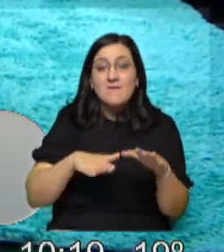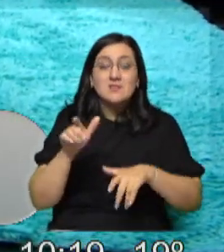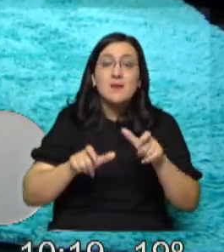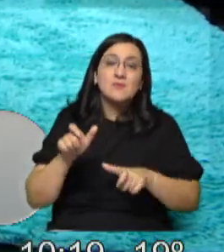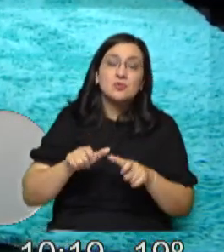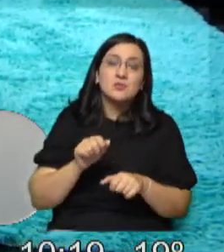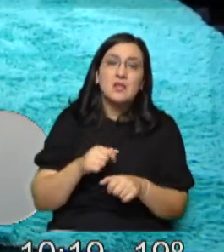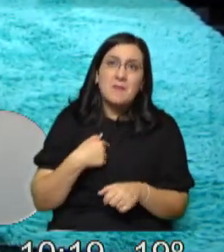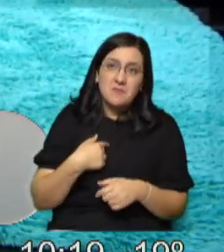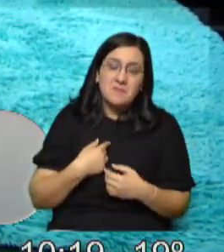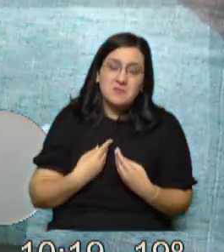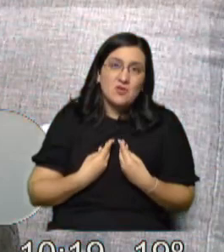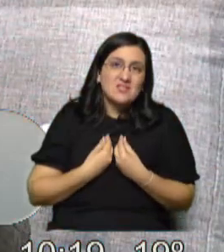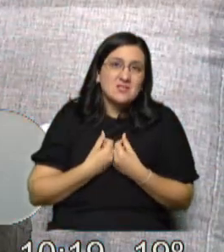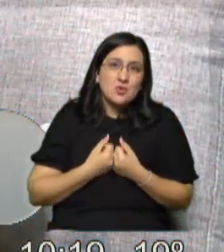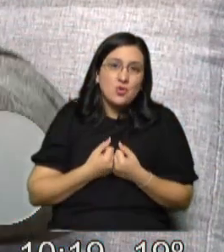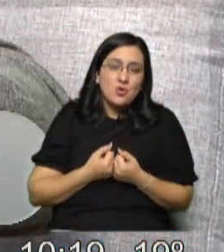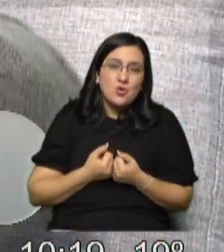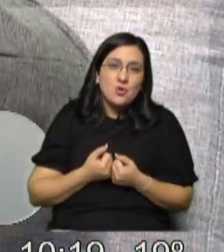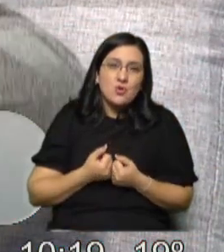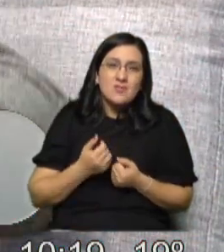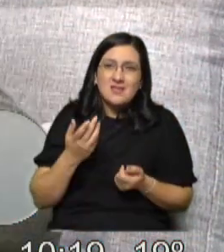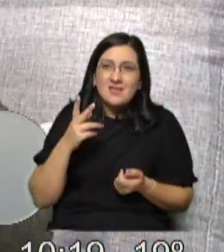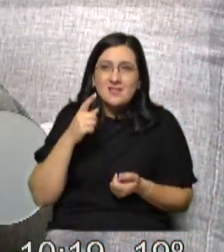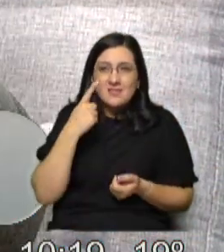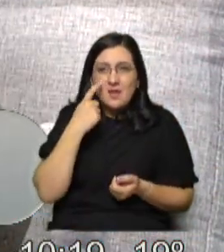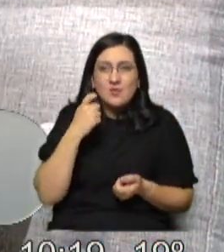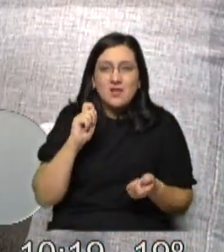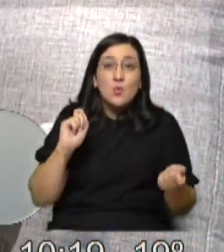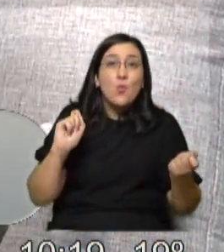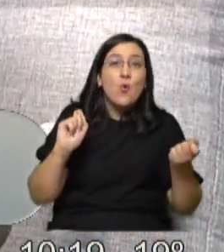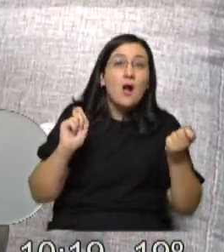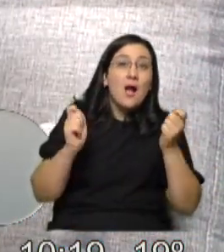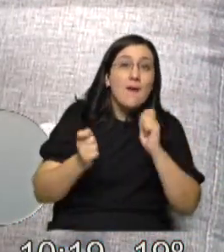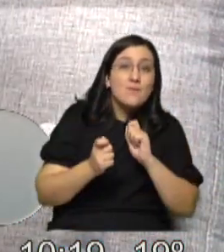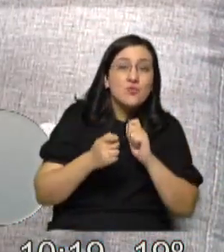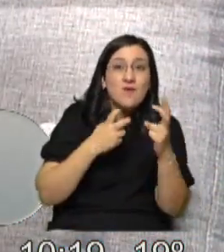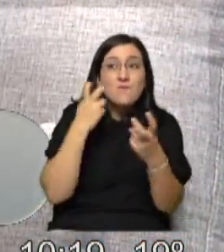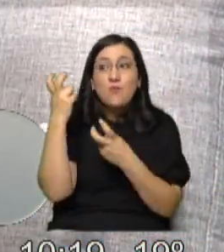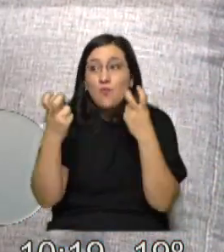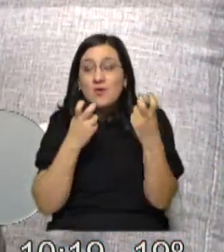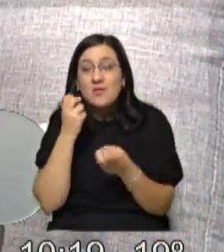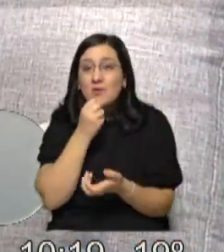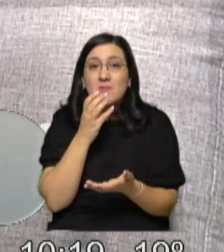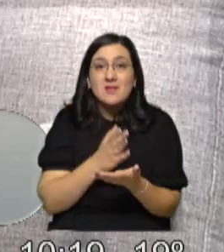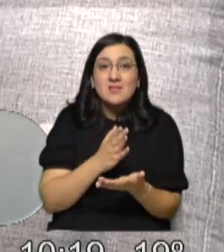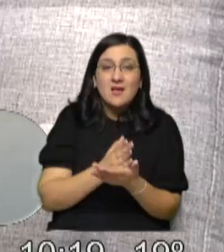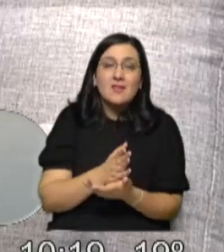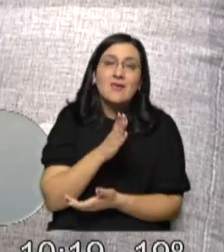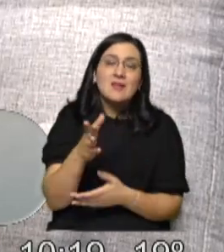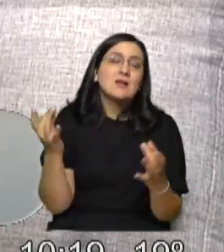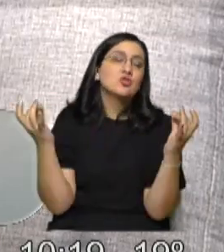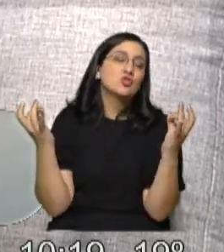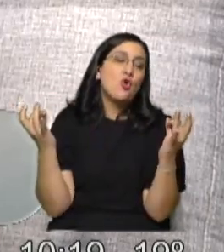gente me da la sensación que está viendo, ¿no? Como un cambio de conciencia de búsqueda de bienestar, de aprender a comer mejor, de ir a yoga, de